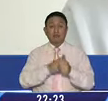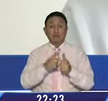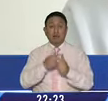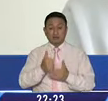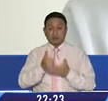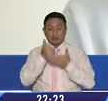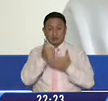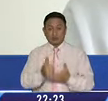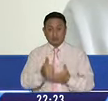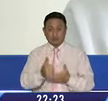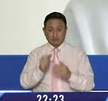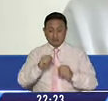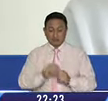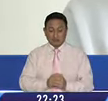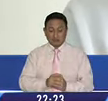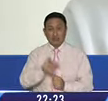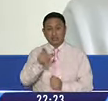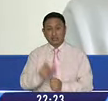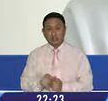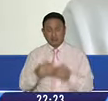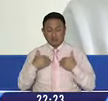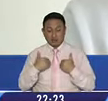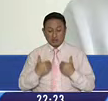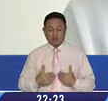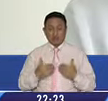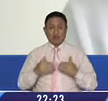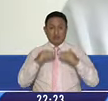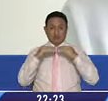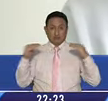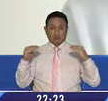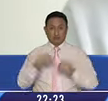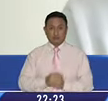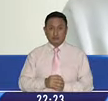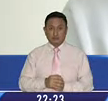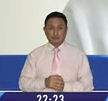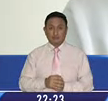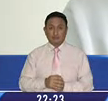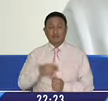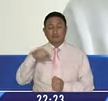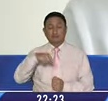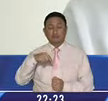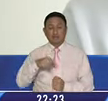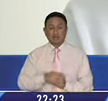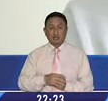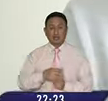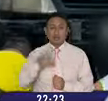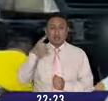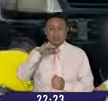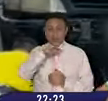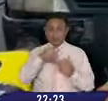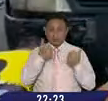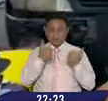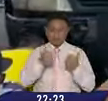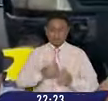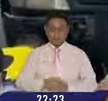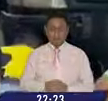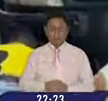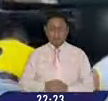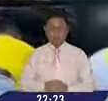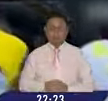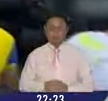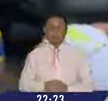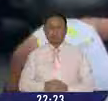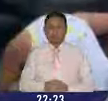confirmó la estabilidad hemodinámica y la estabilidad neurológica. Informó Edwin